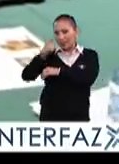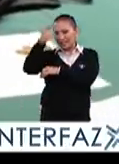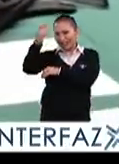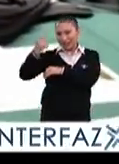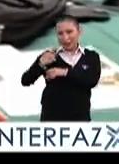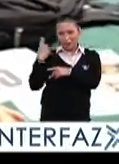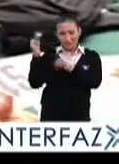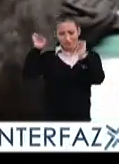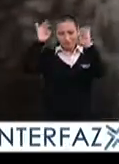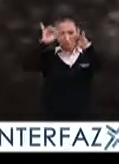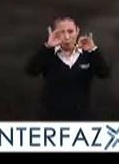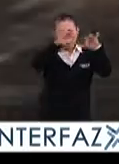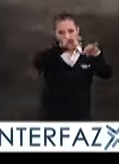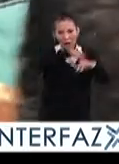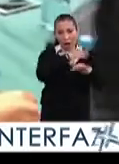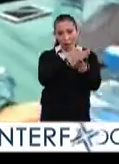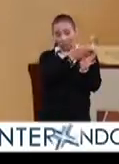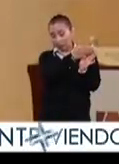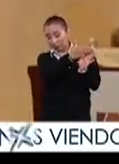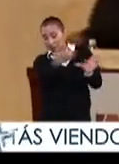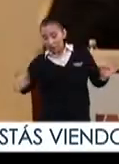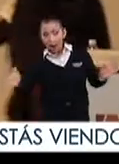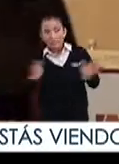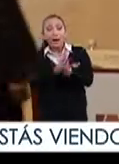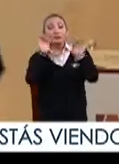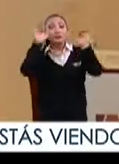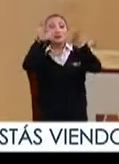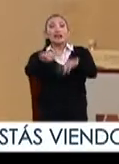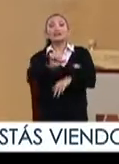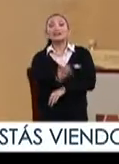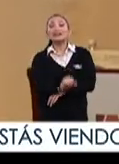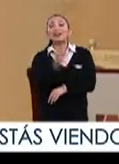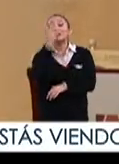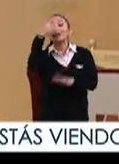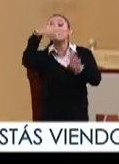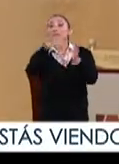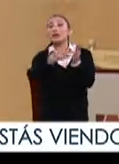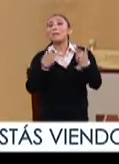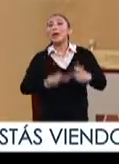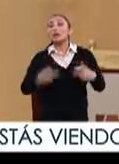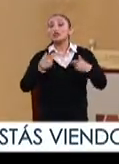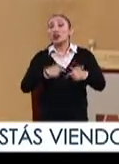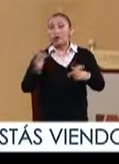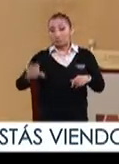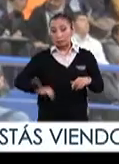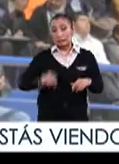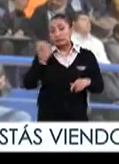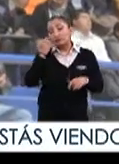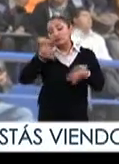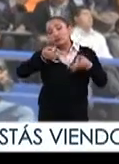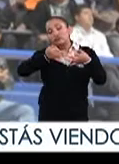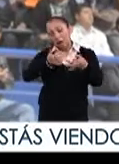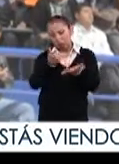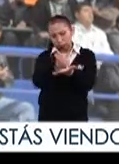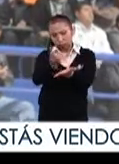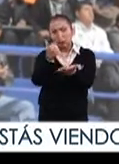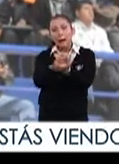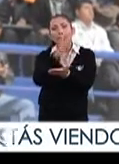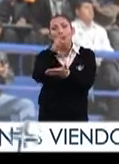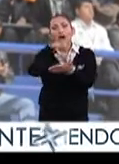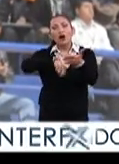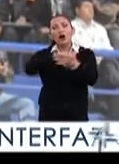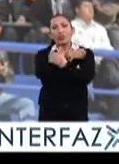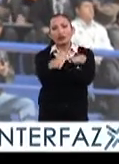27 foros que se han realizado a la fecha han participado más de 63,000 personas interesadas en contribuir a